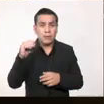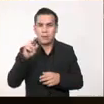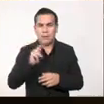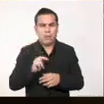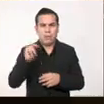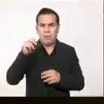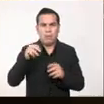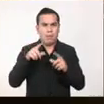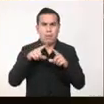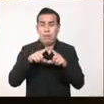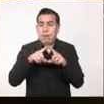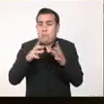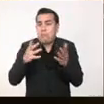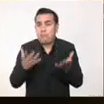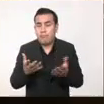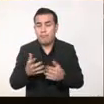norte.